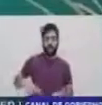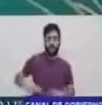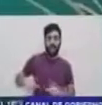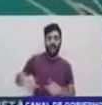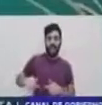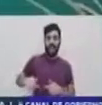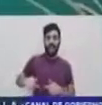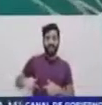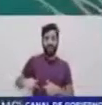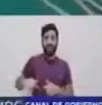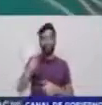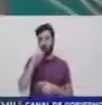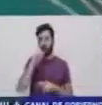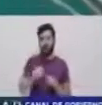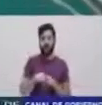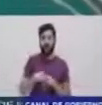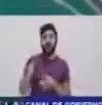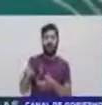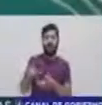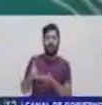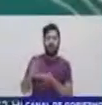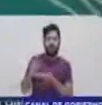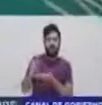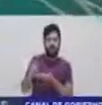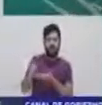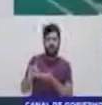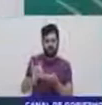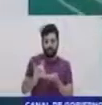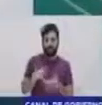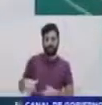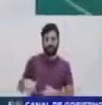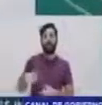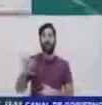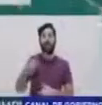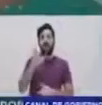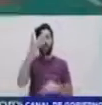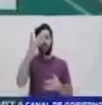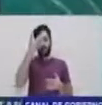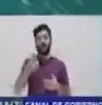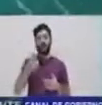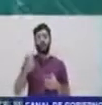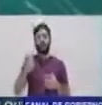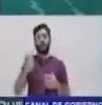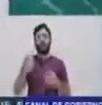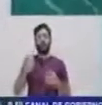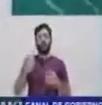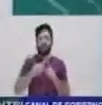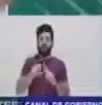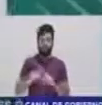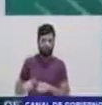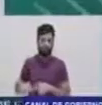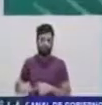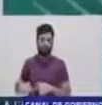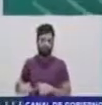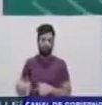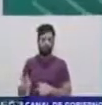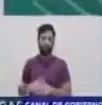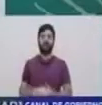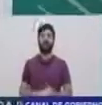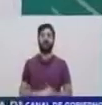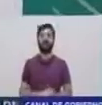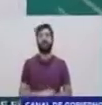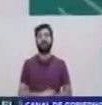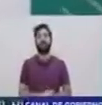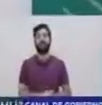y eliminar de alguna manera la cirrosis hepática o el cáncer de hígado. Este procedimiento nos ayuda,